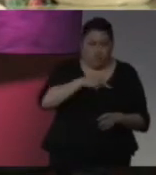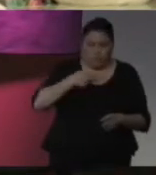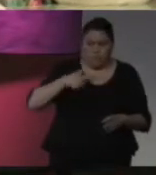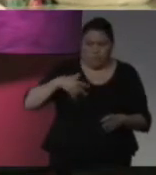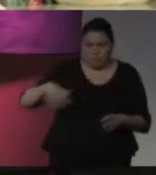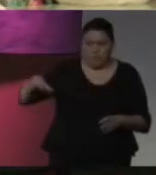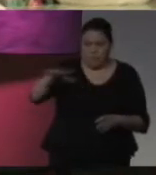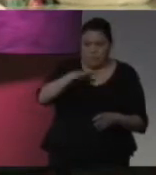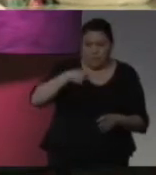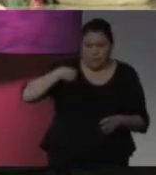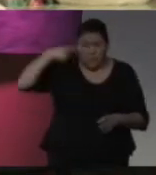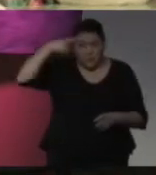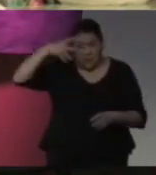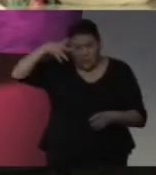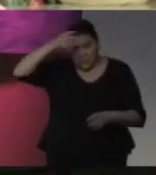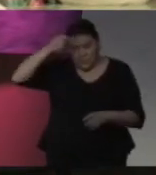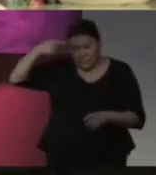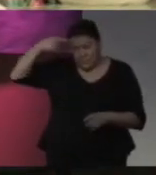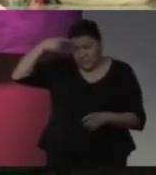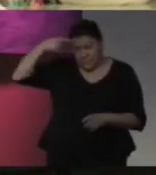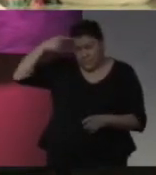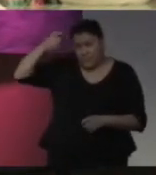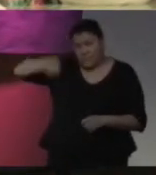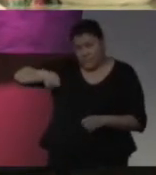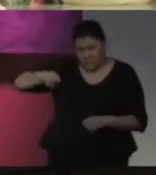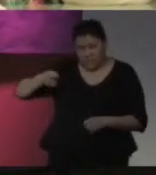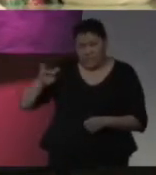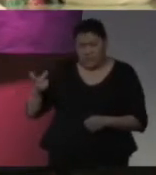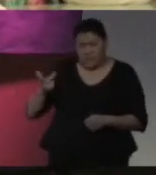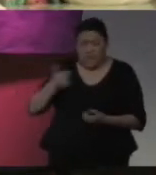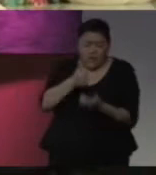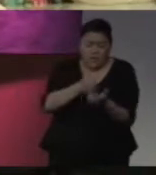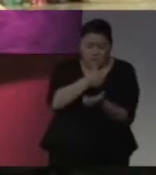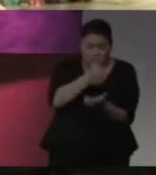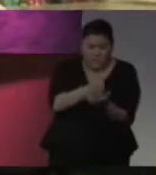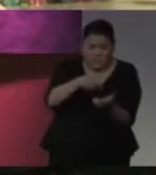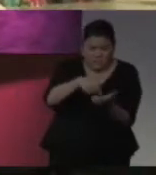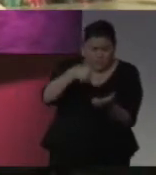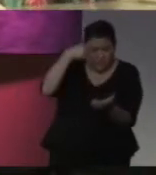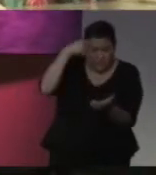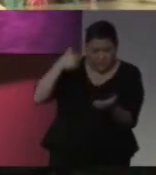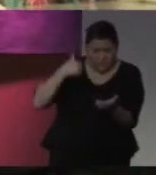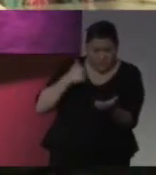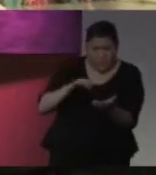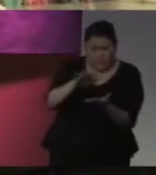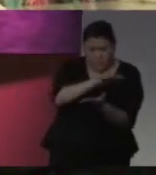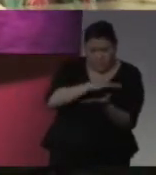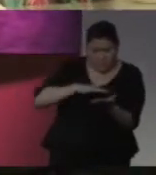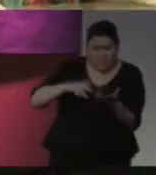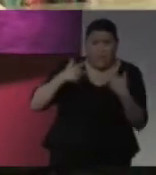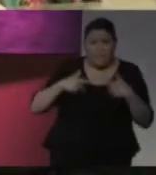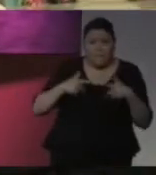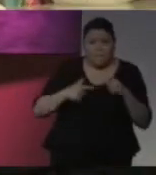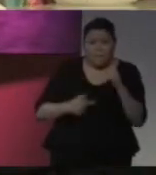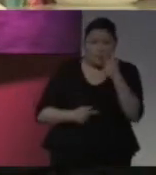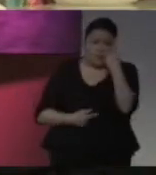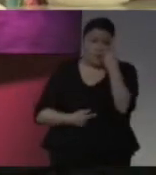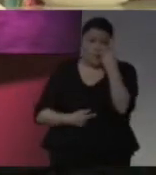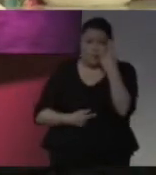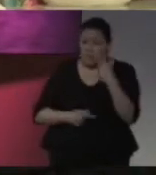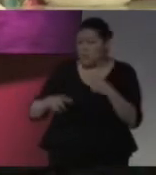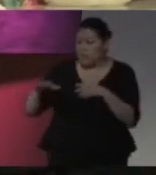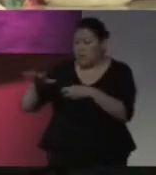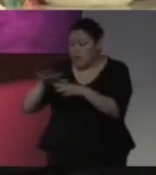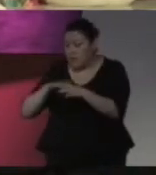un concepto, específicamente en el ámbito urbano, de conceptos de sujeto individual.